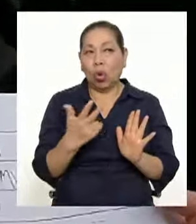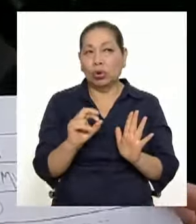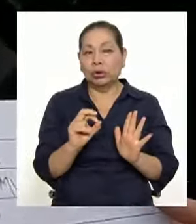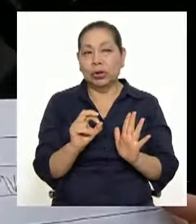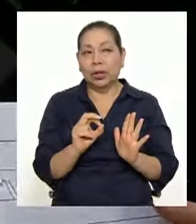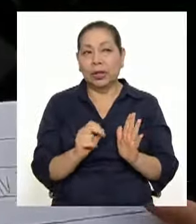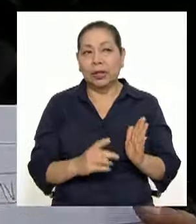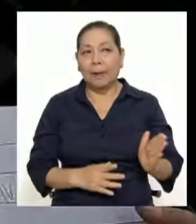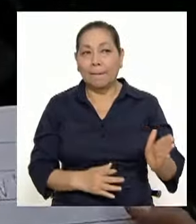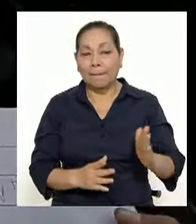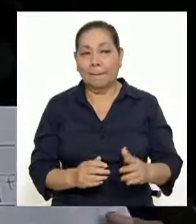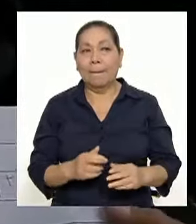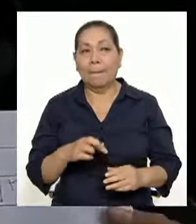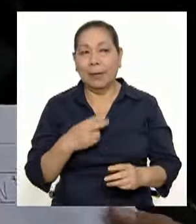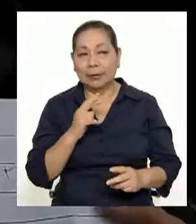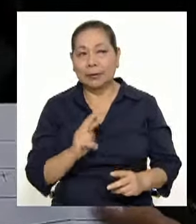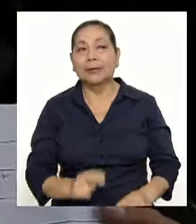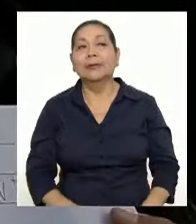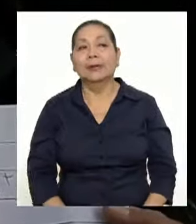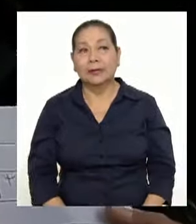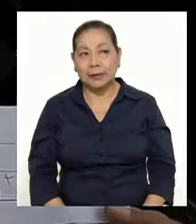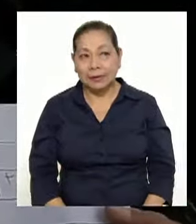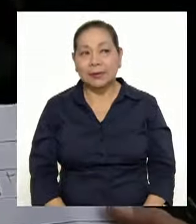80. Derecha para izquierda media veloz más.